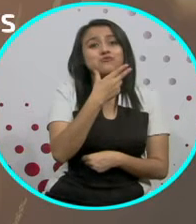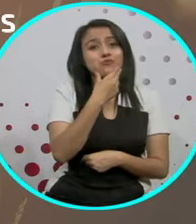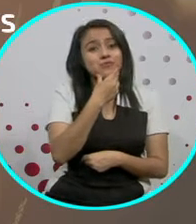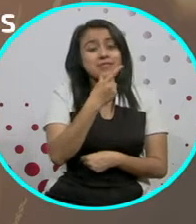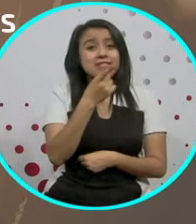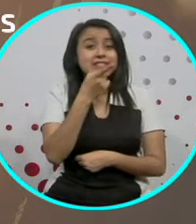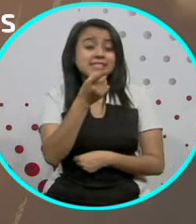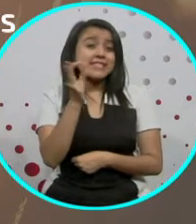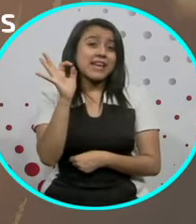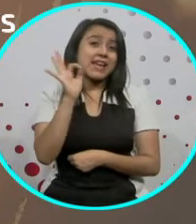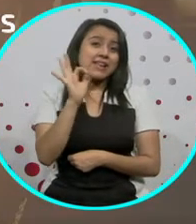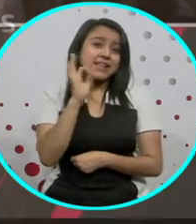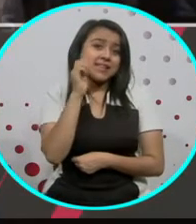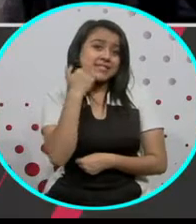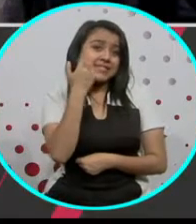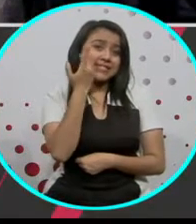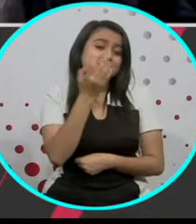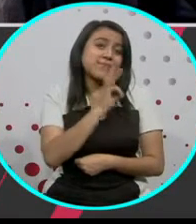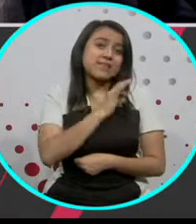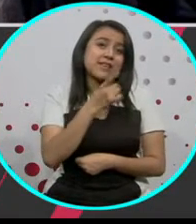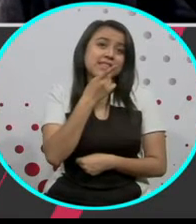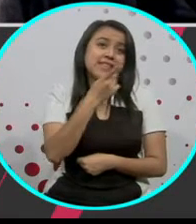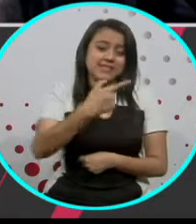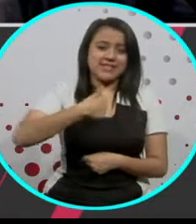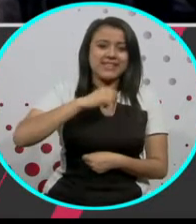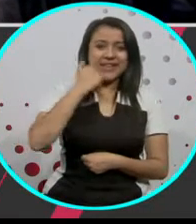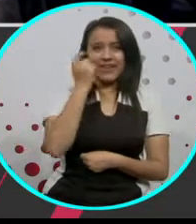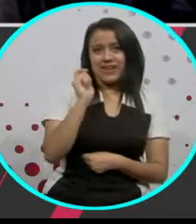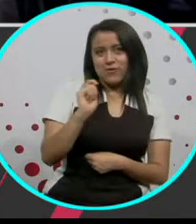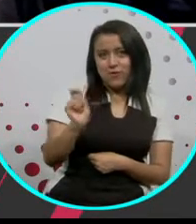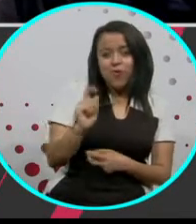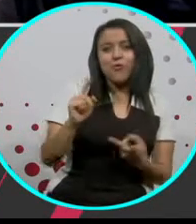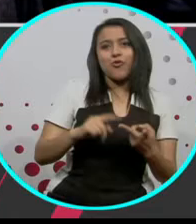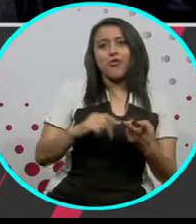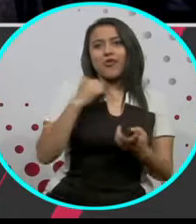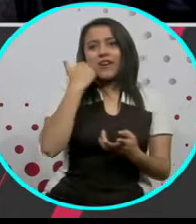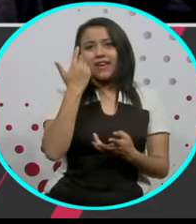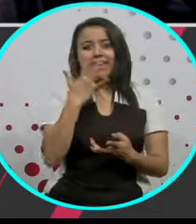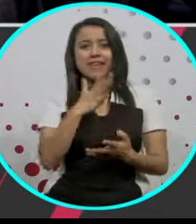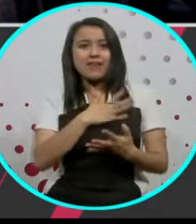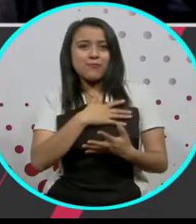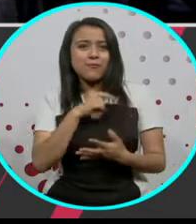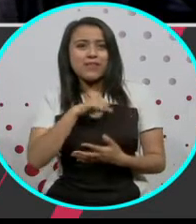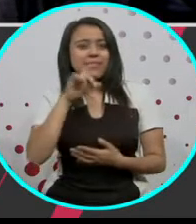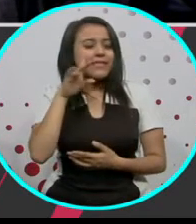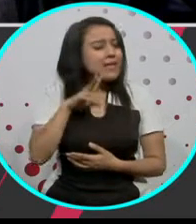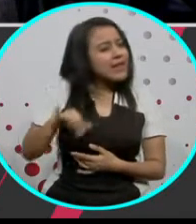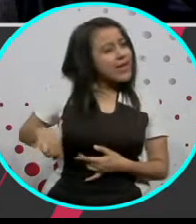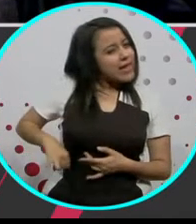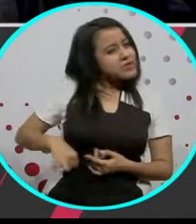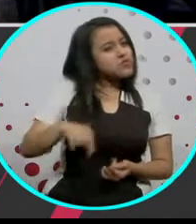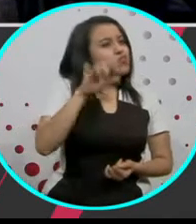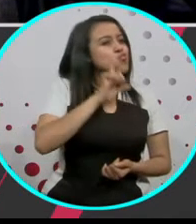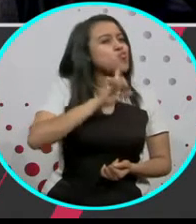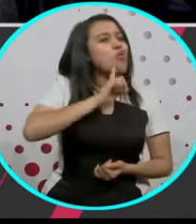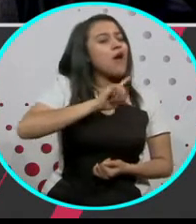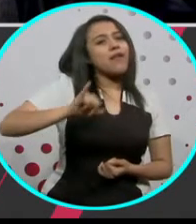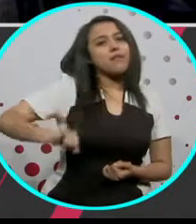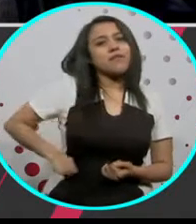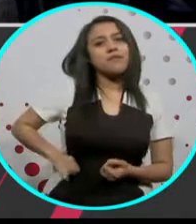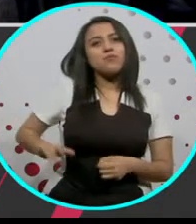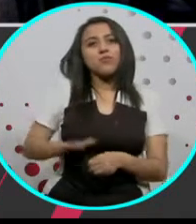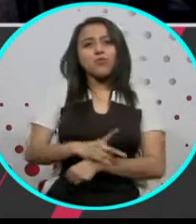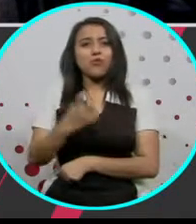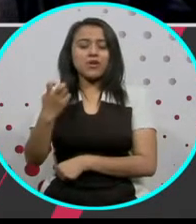que sean un poco más lanzados, más aventados al decir, digo, al mostrarse interesados por una mujer. Y es por eso que las